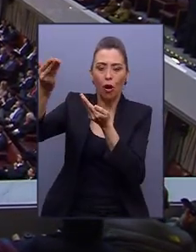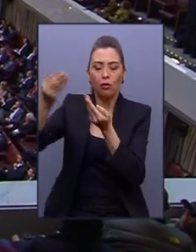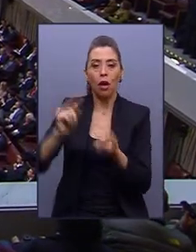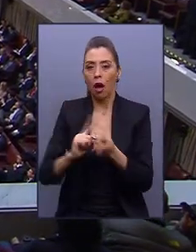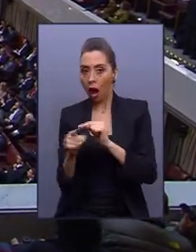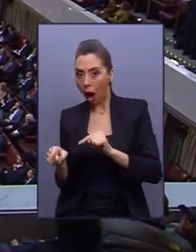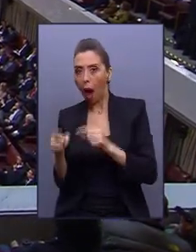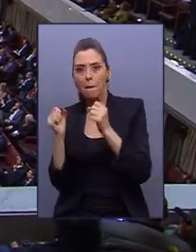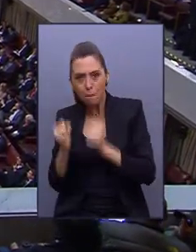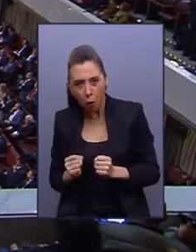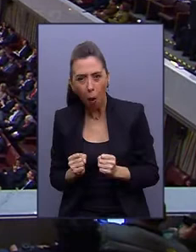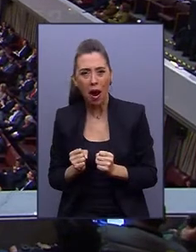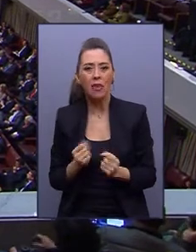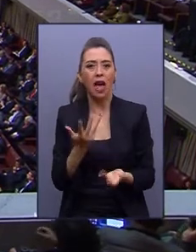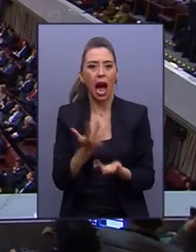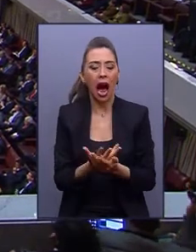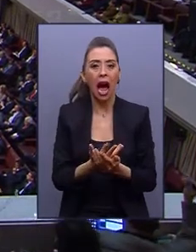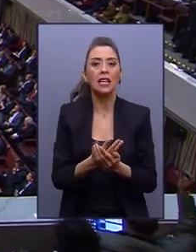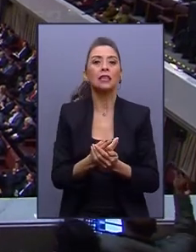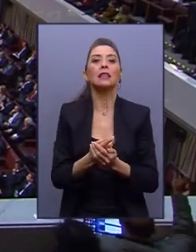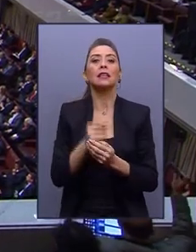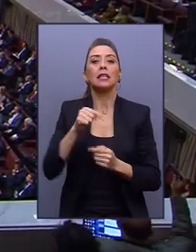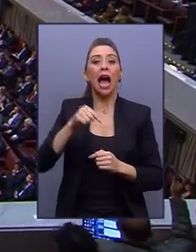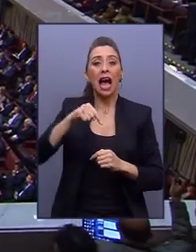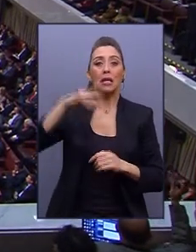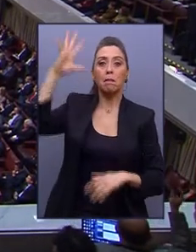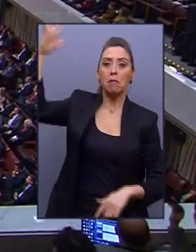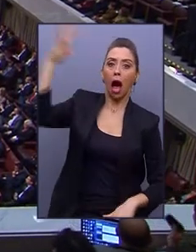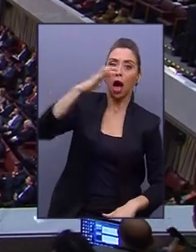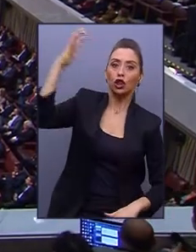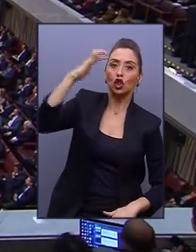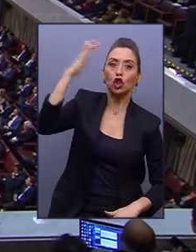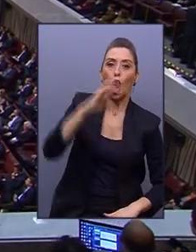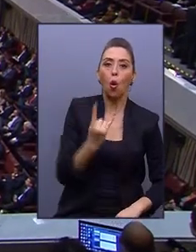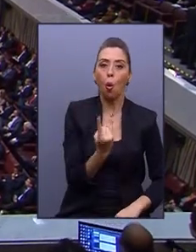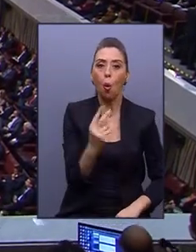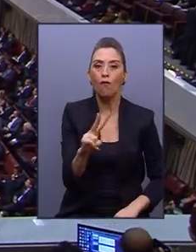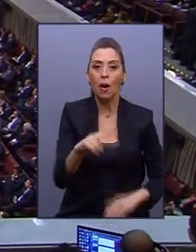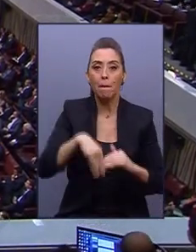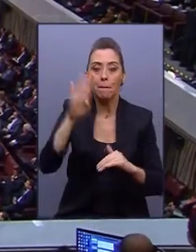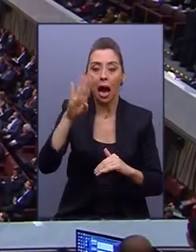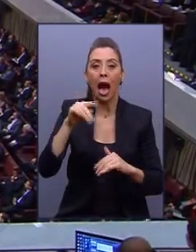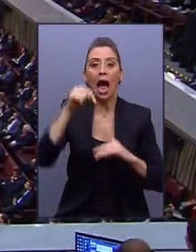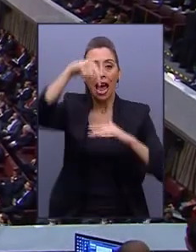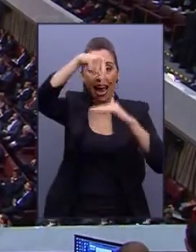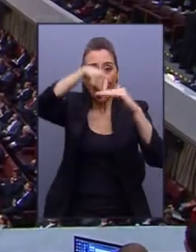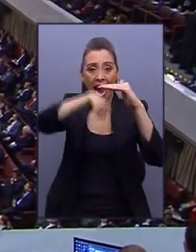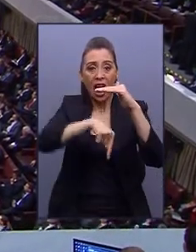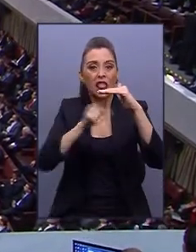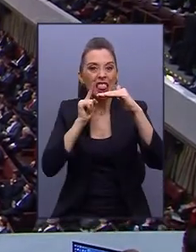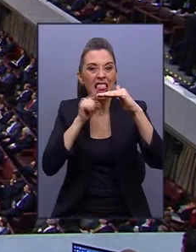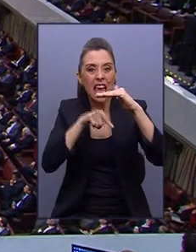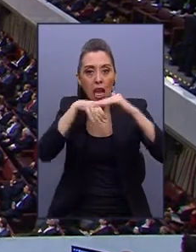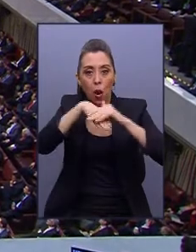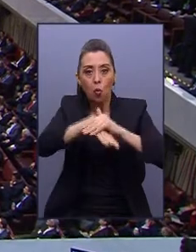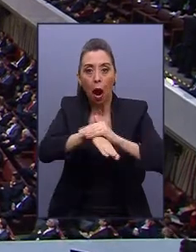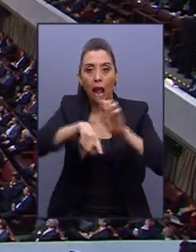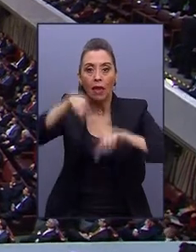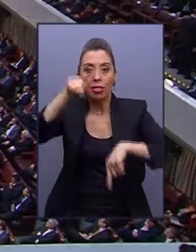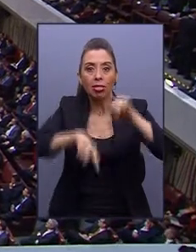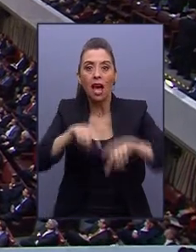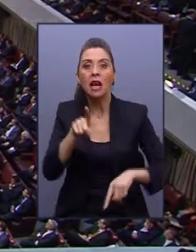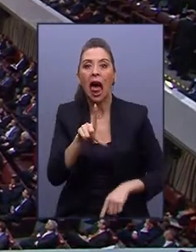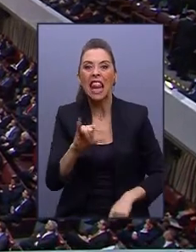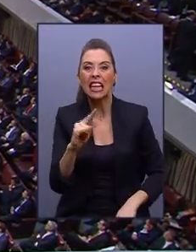potencial. Tenemos la radiación solar más alta del planeta y una de las reservas de litio más abundantes del mundo. Pero estos